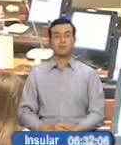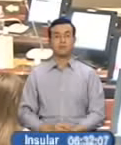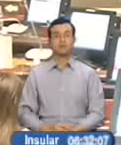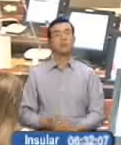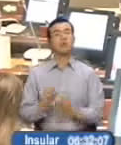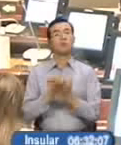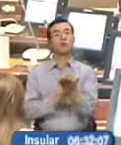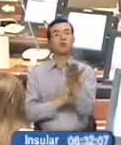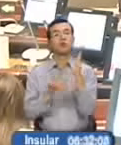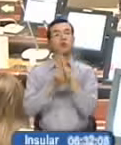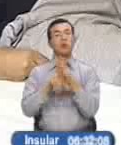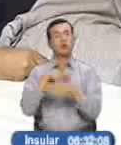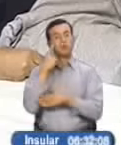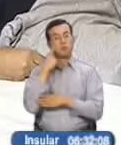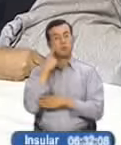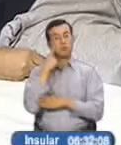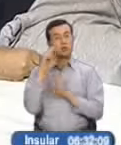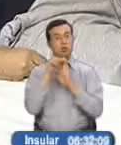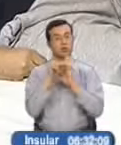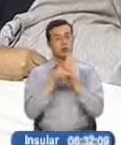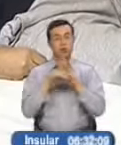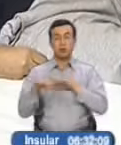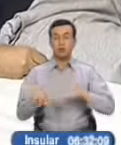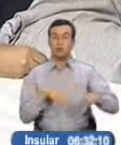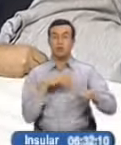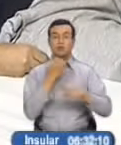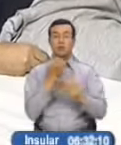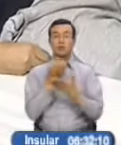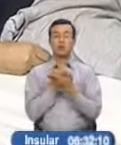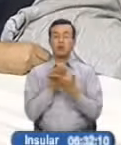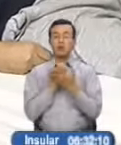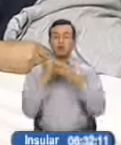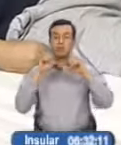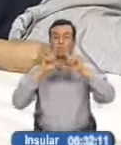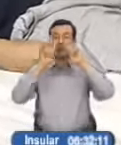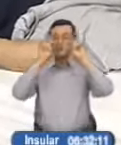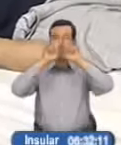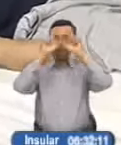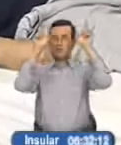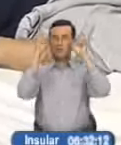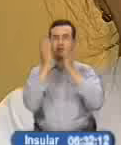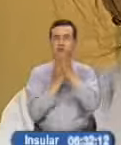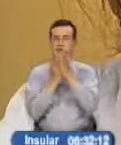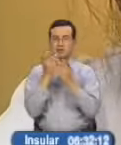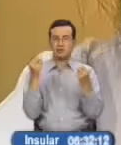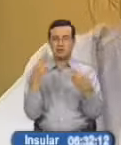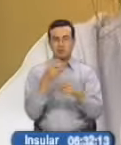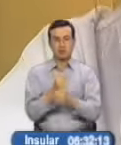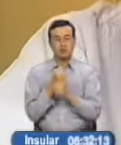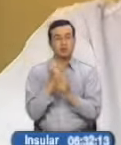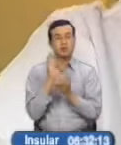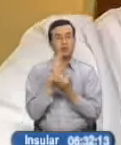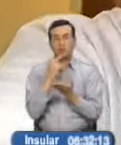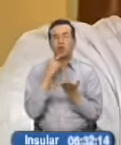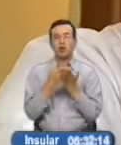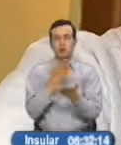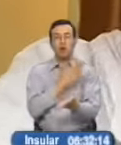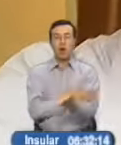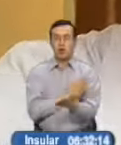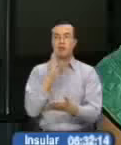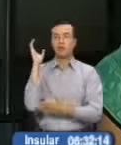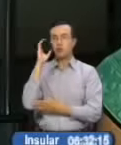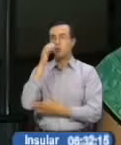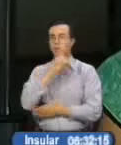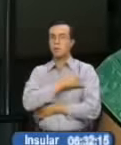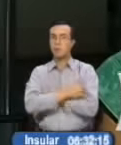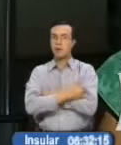El proyecto de ley pretende normar las actividades económicas de las empresas que ofrecen servicios de medicina prepagada para evitar quiebras como las ocurridas en Colombia y